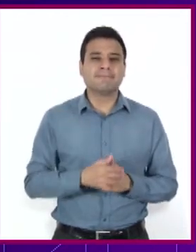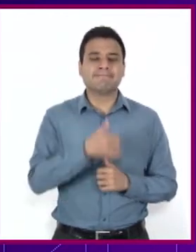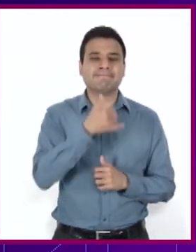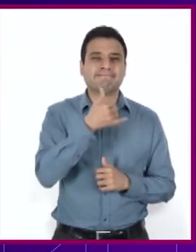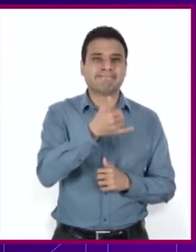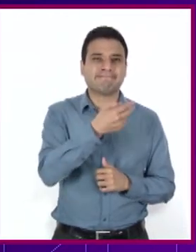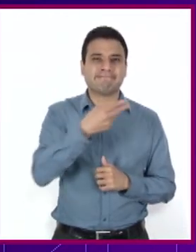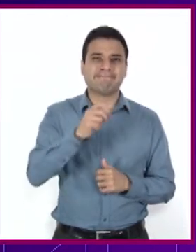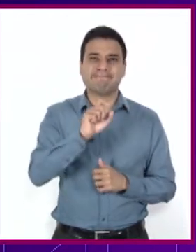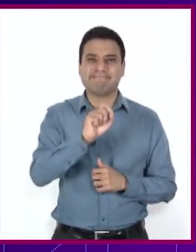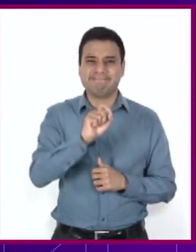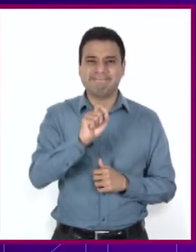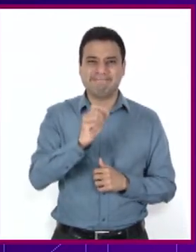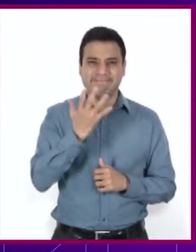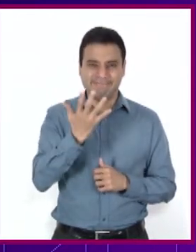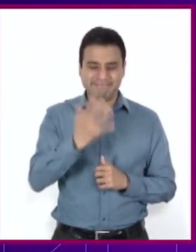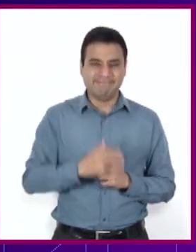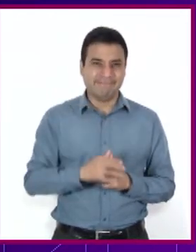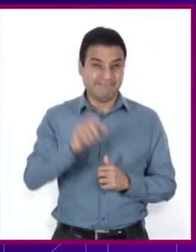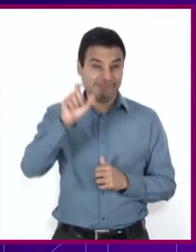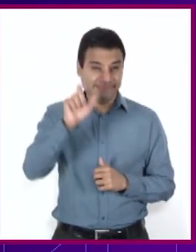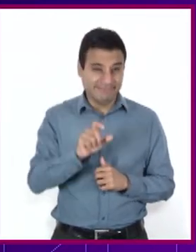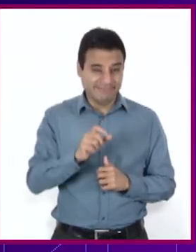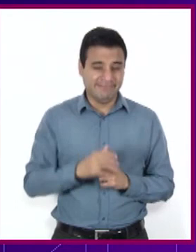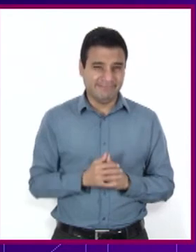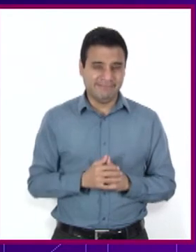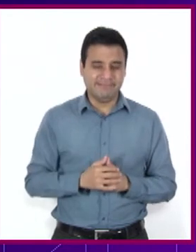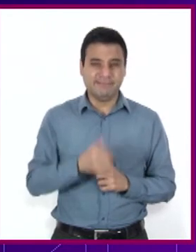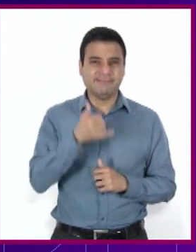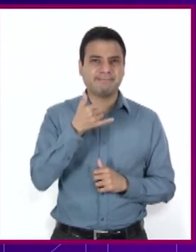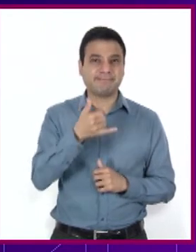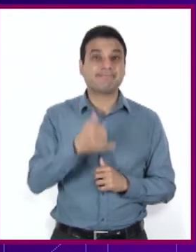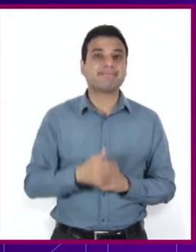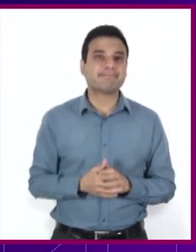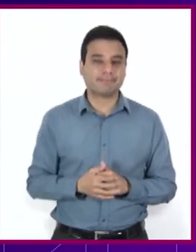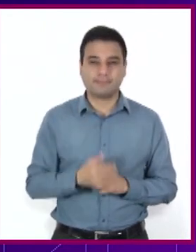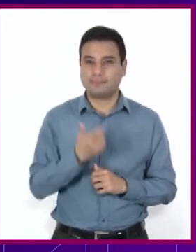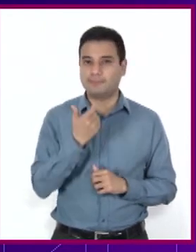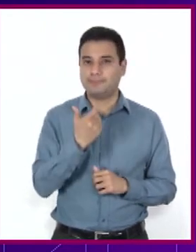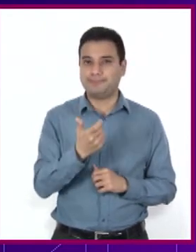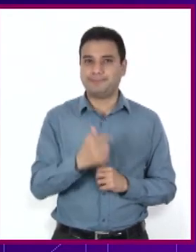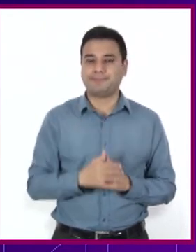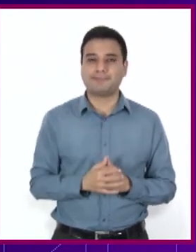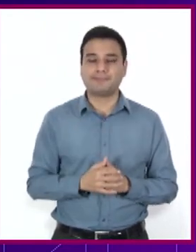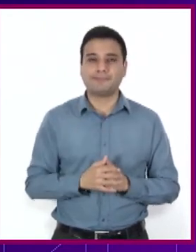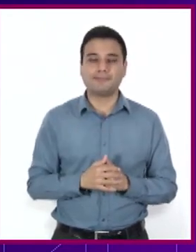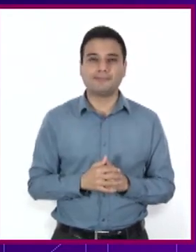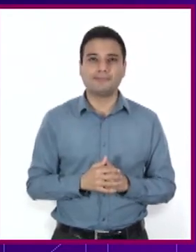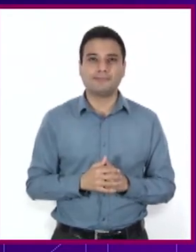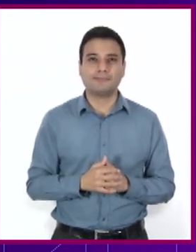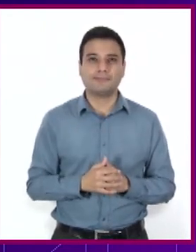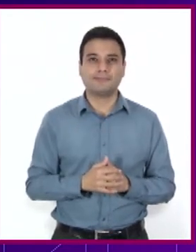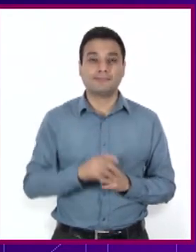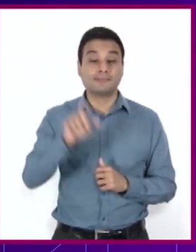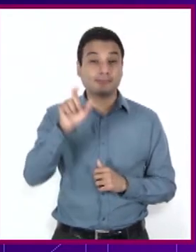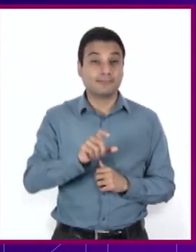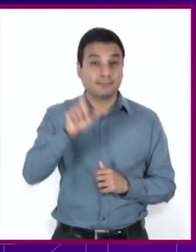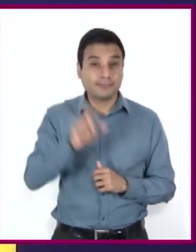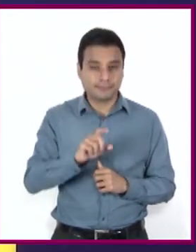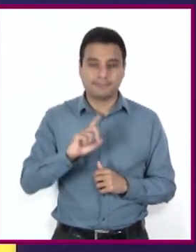a 20.5x, donde y es la cantidad de pesos y x la cantidad de